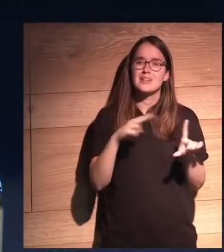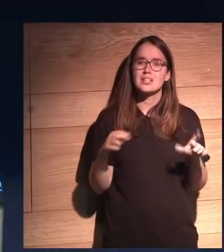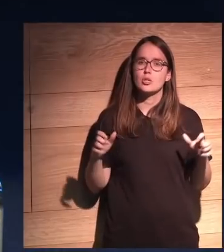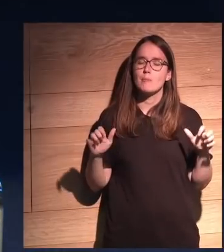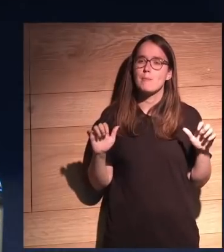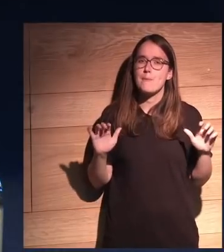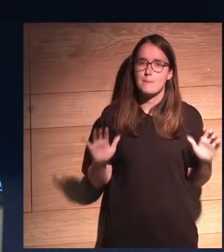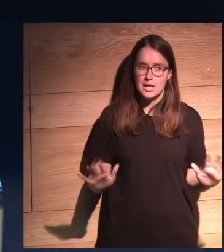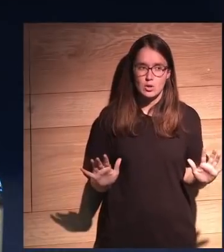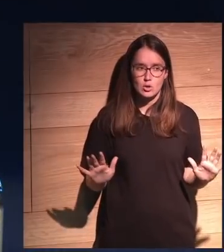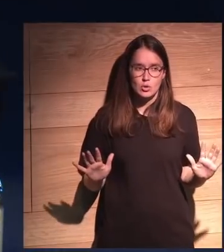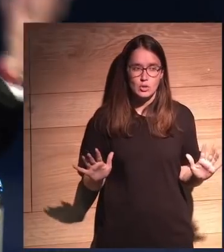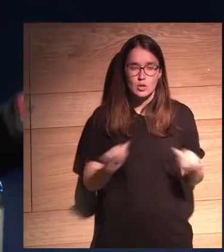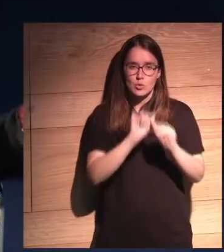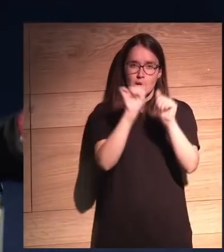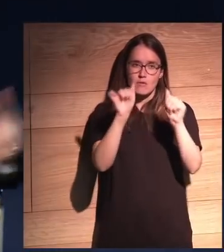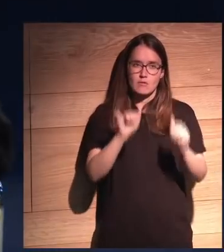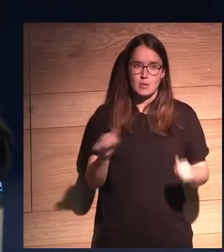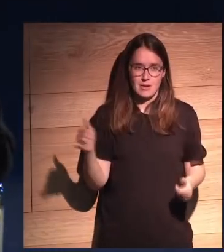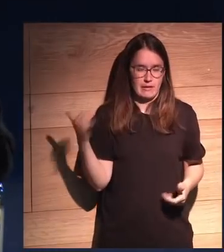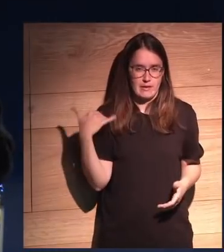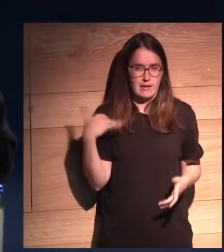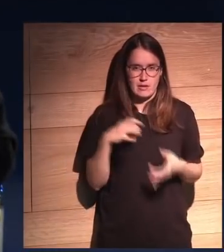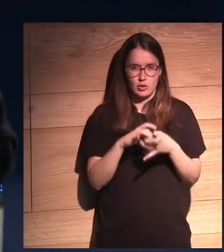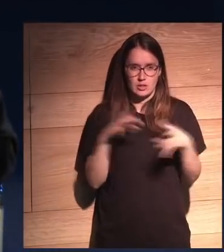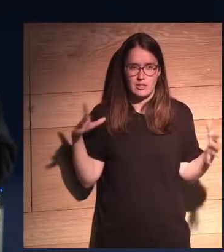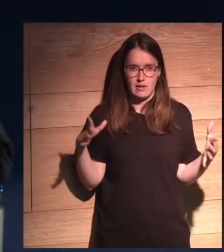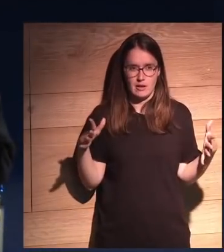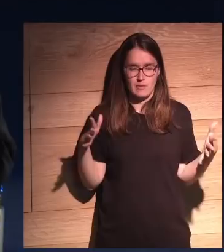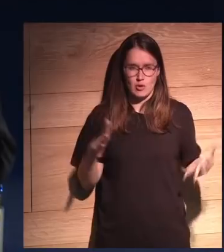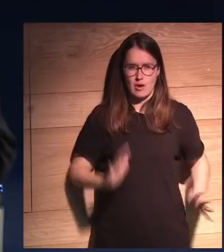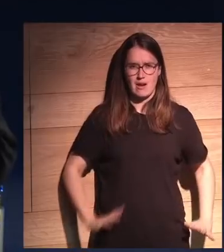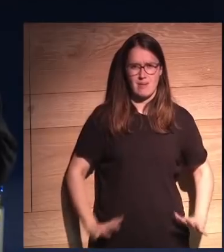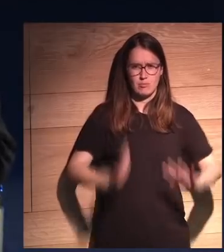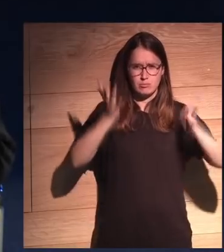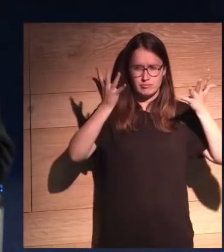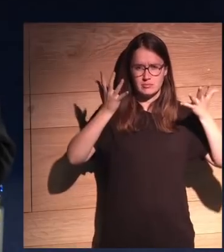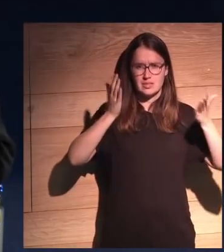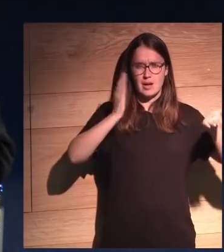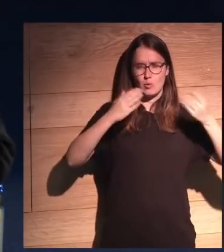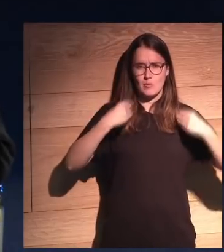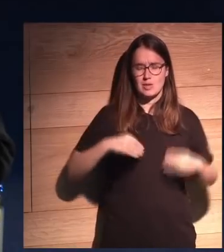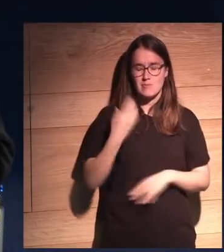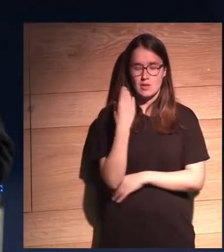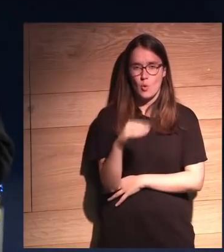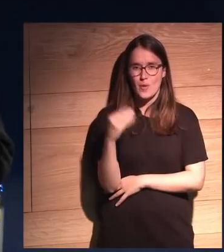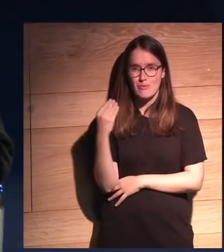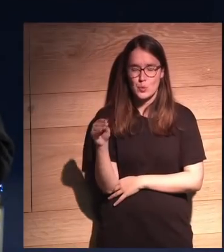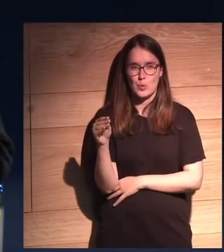siguió pintando de una manera que ya nada tenía que ver con la radicalidad de estos años de juventud,